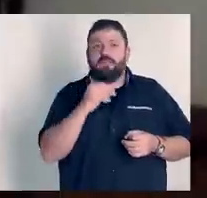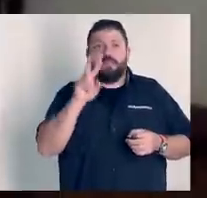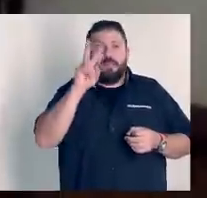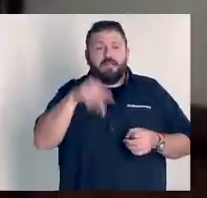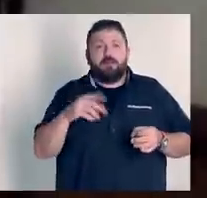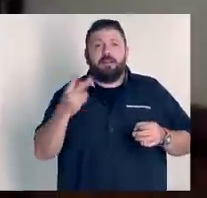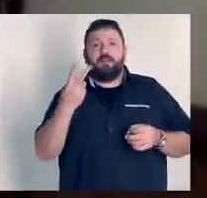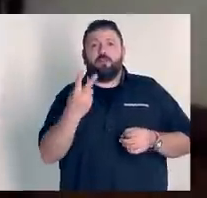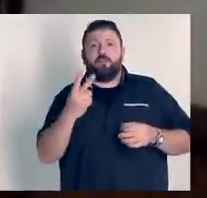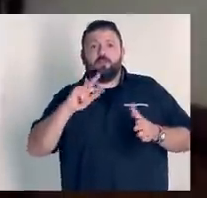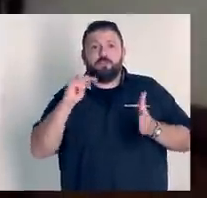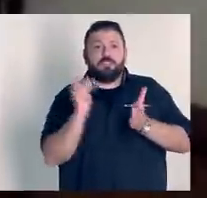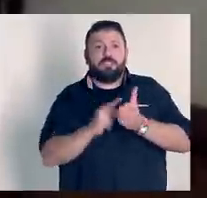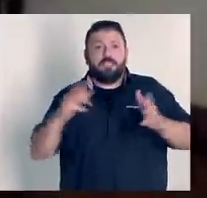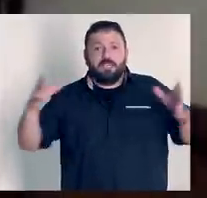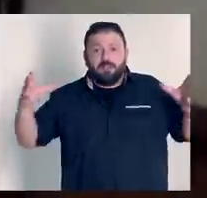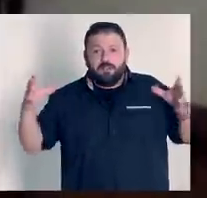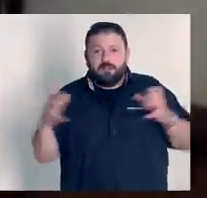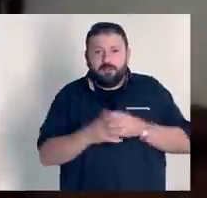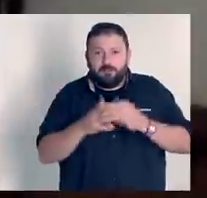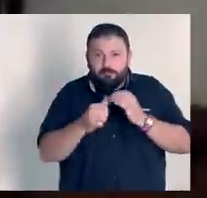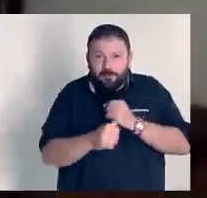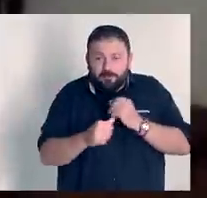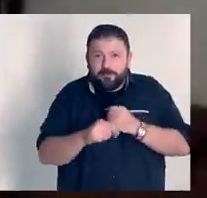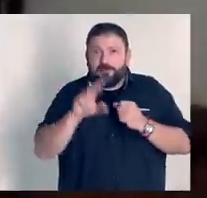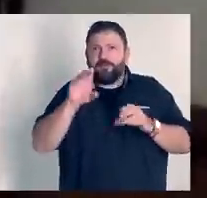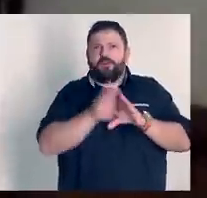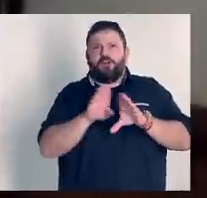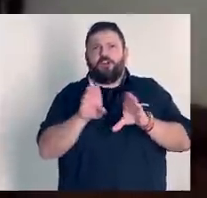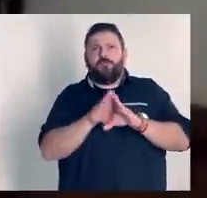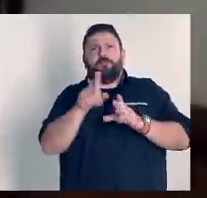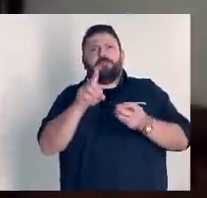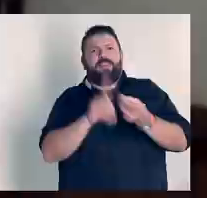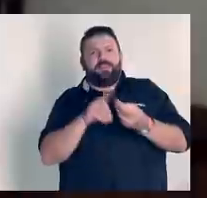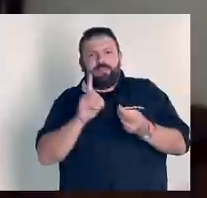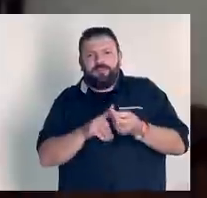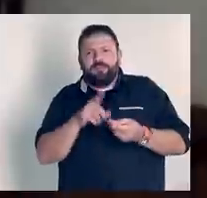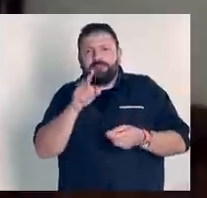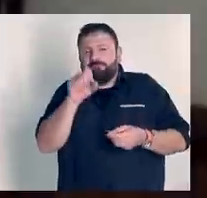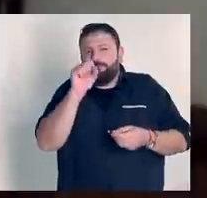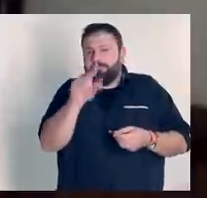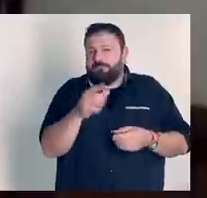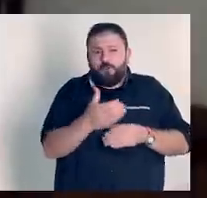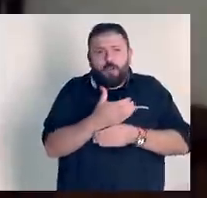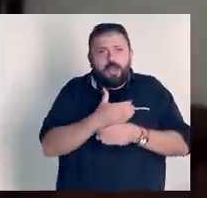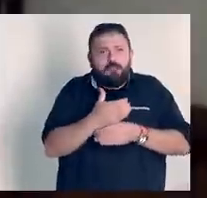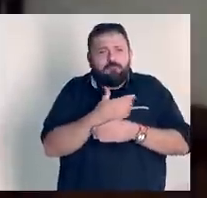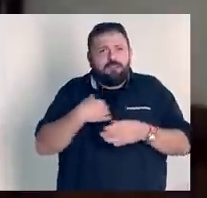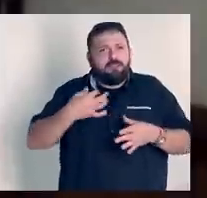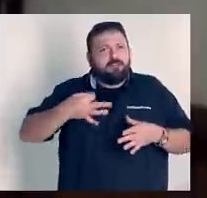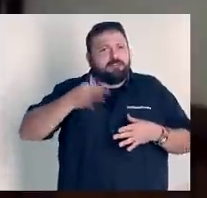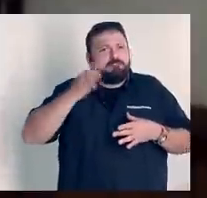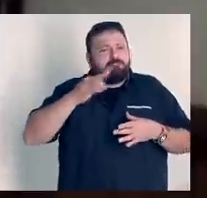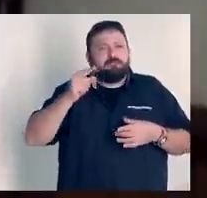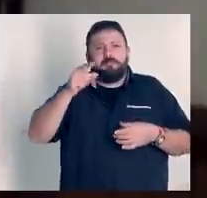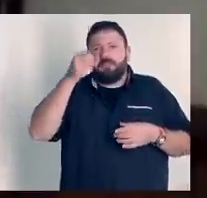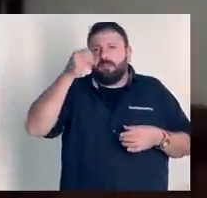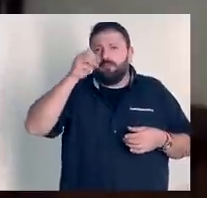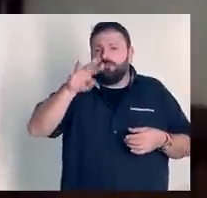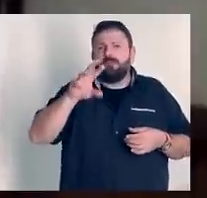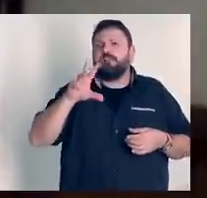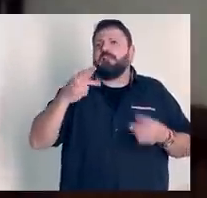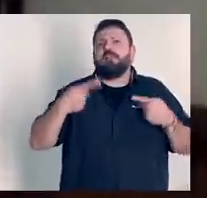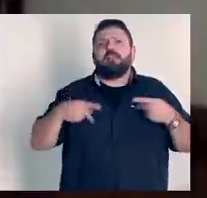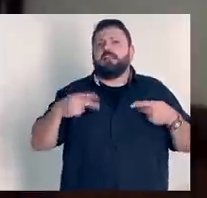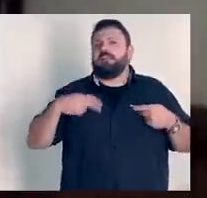popó, y la gente me decía, no me digas, ¿de dónde? Entonces ya les decía, pues es un café de OmniLife. Y la gente pues no me